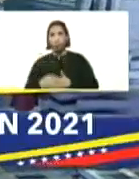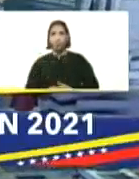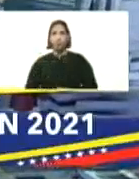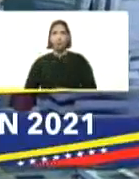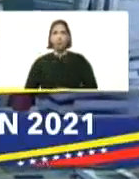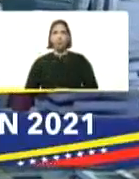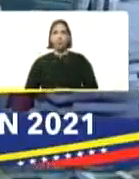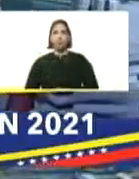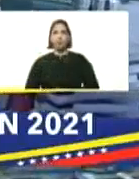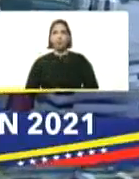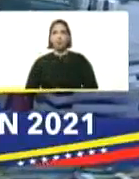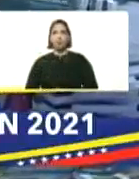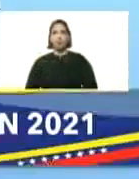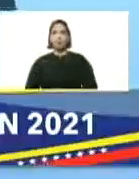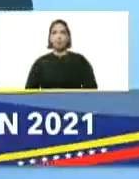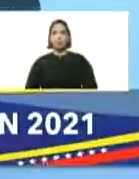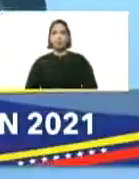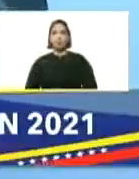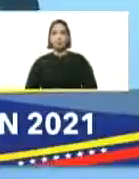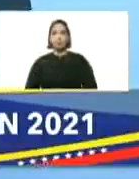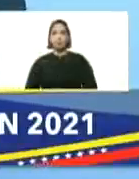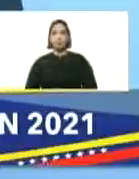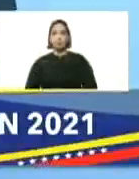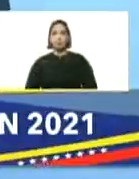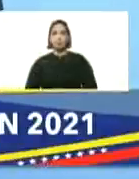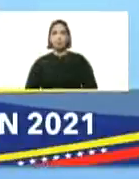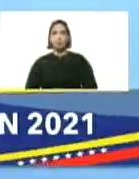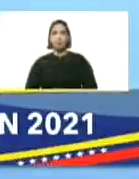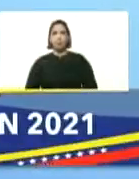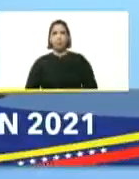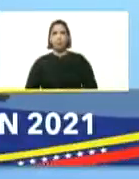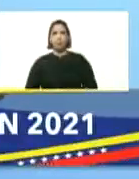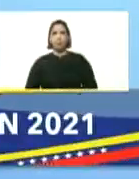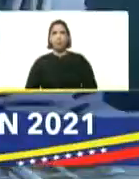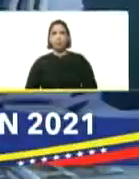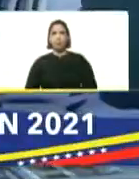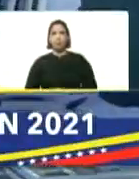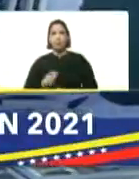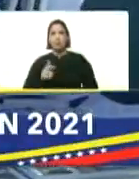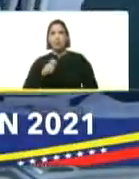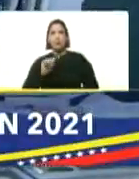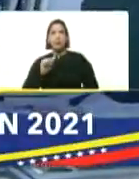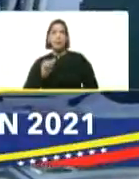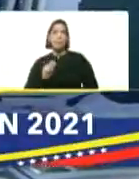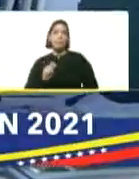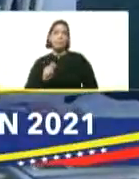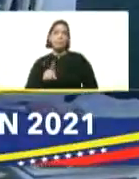Muy bella esta imagen del general Giap. De verdad.